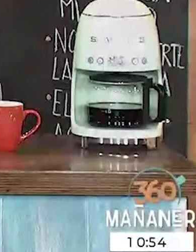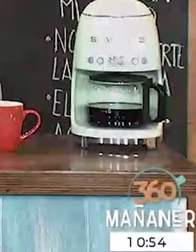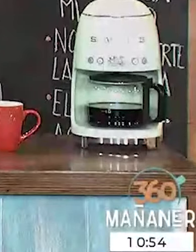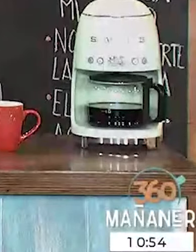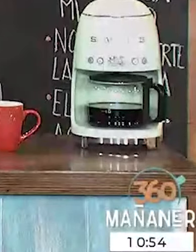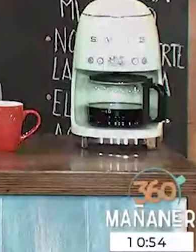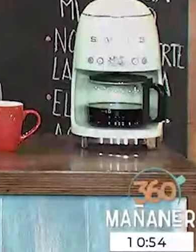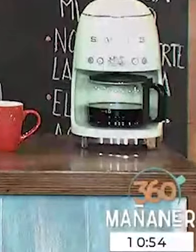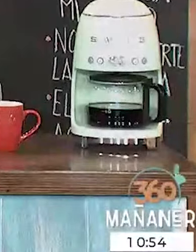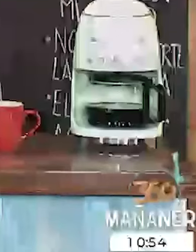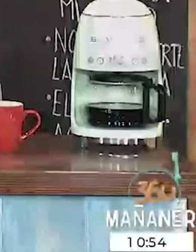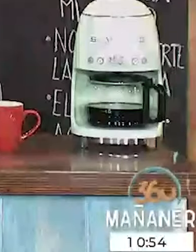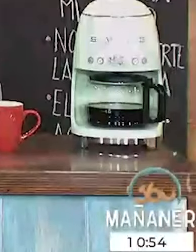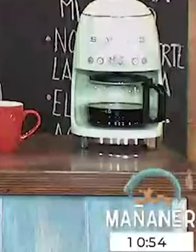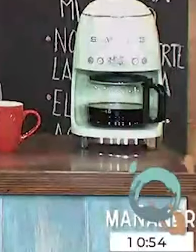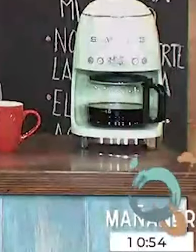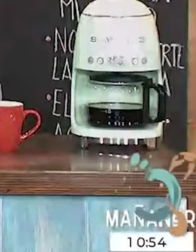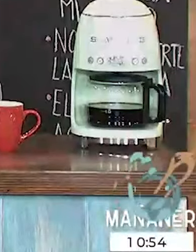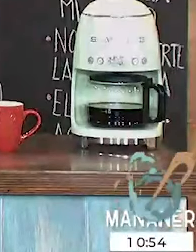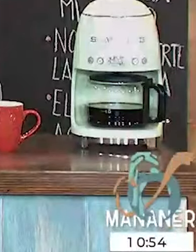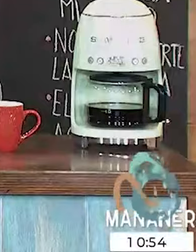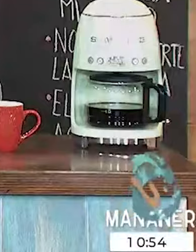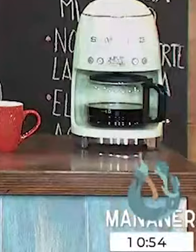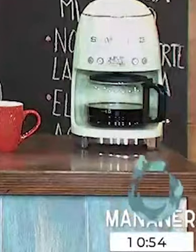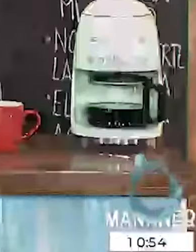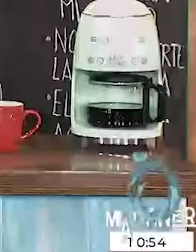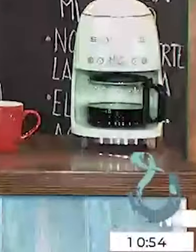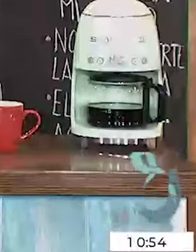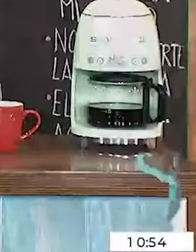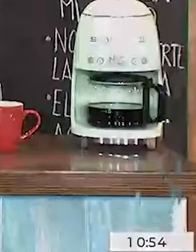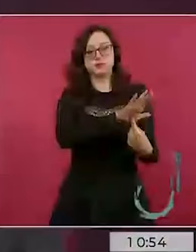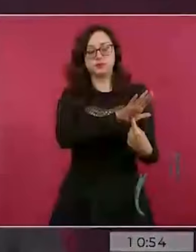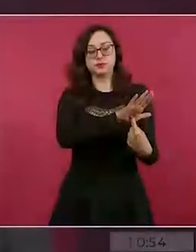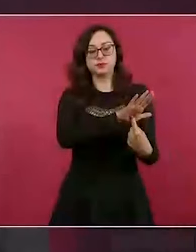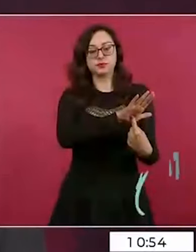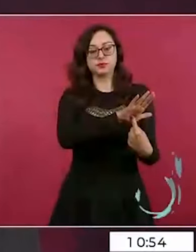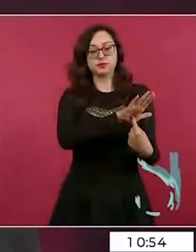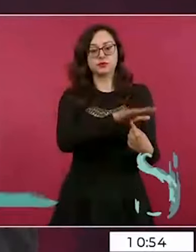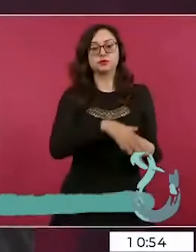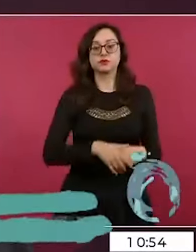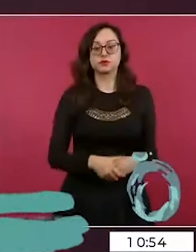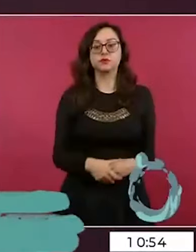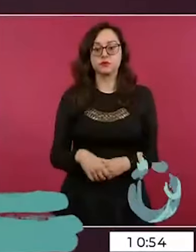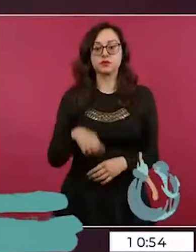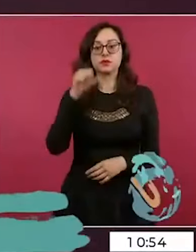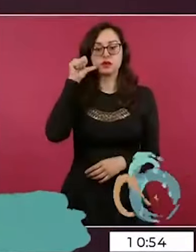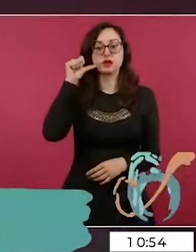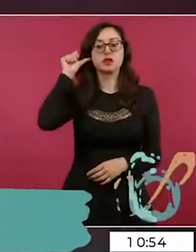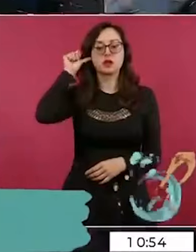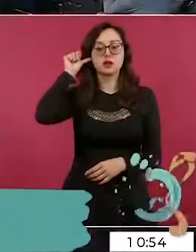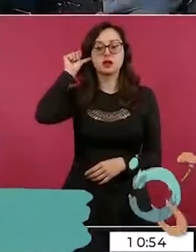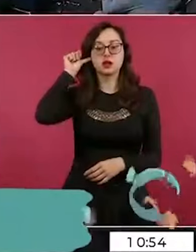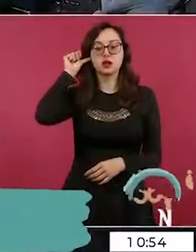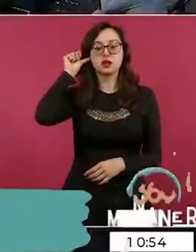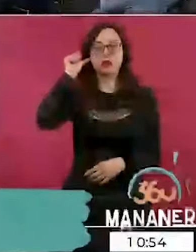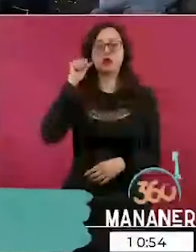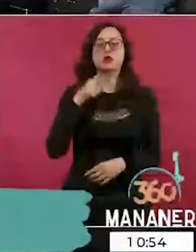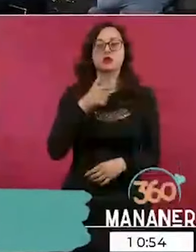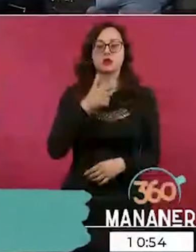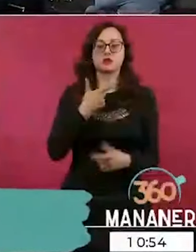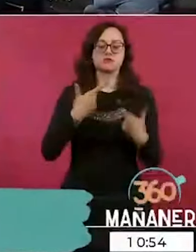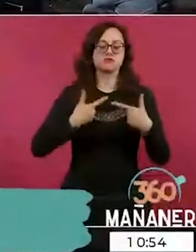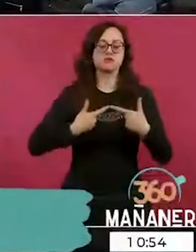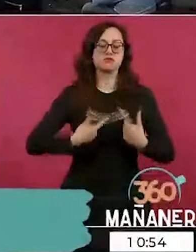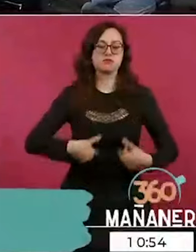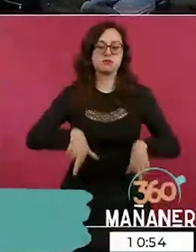lo que señala López Obrador sobre esta rectificación de la Casa Blanca. Salió ayer el